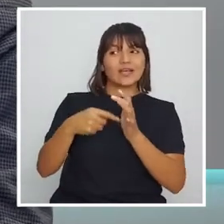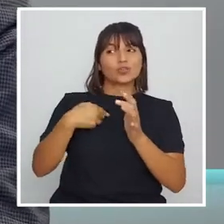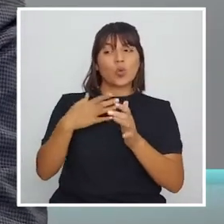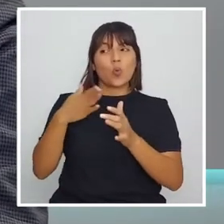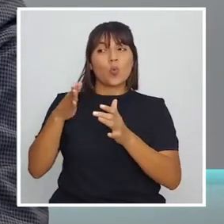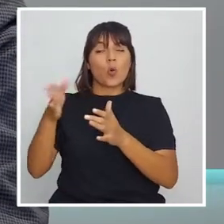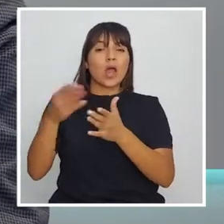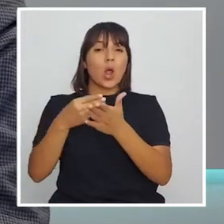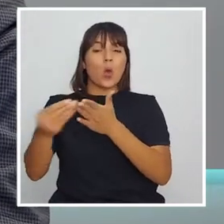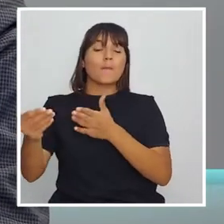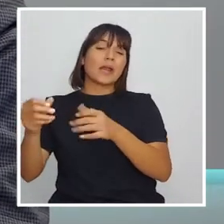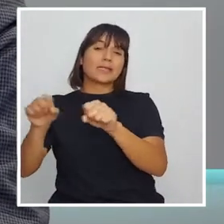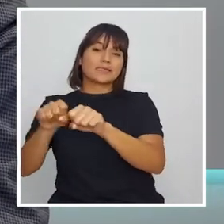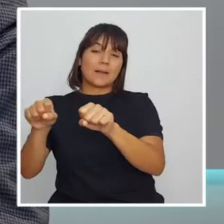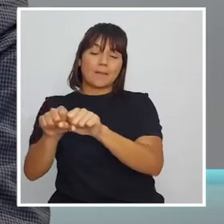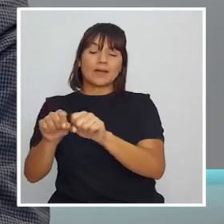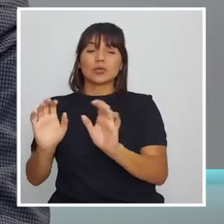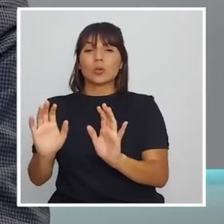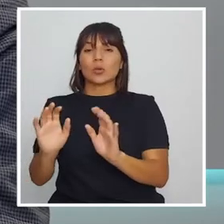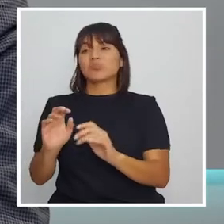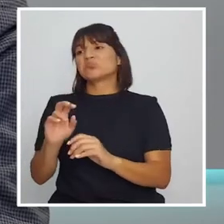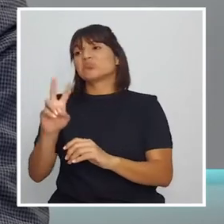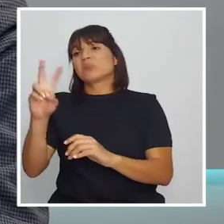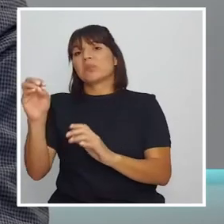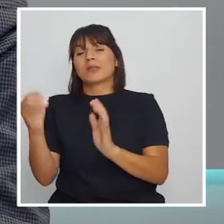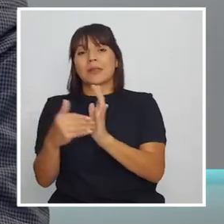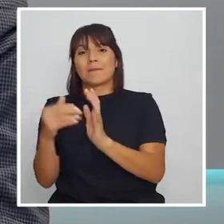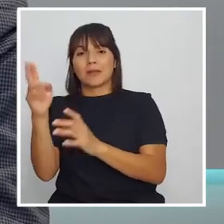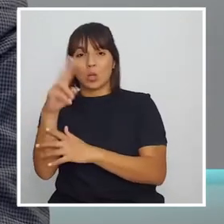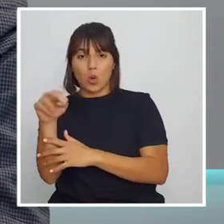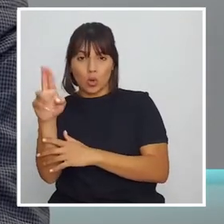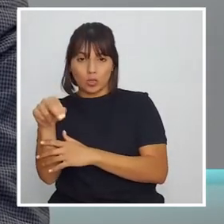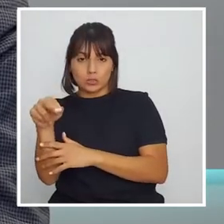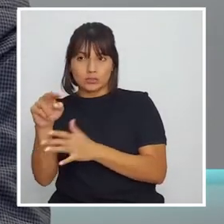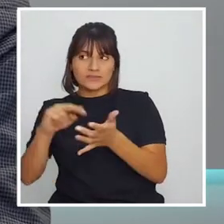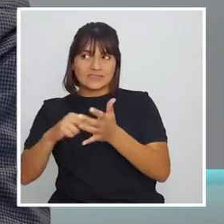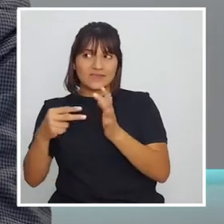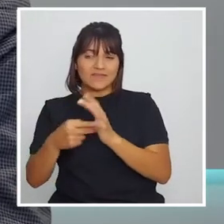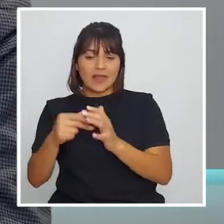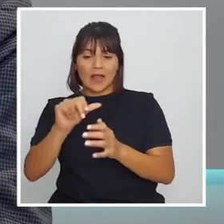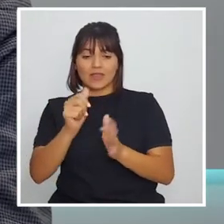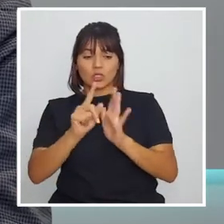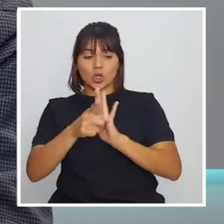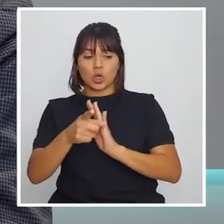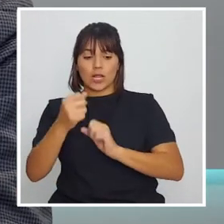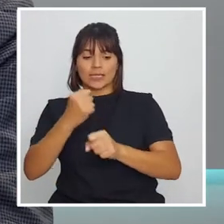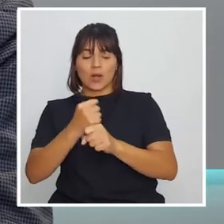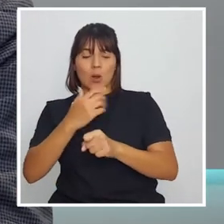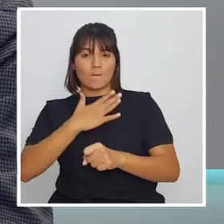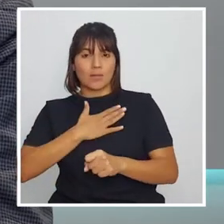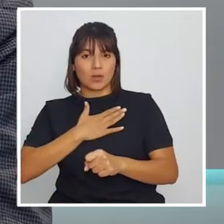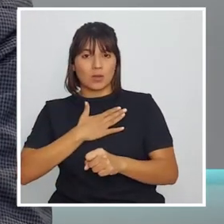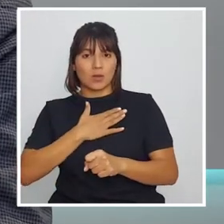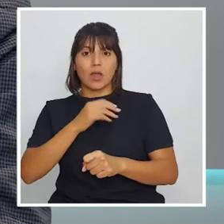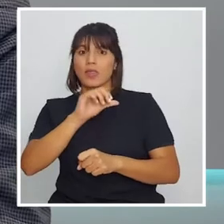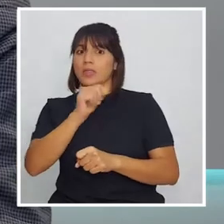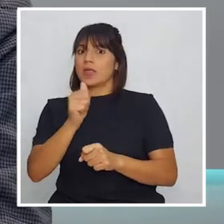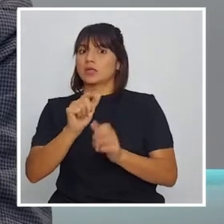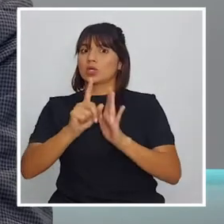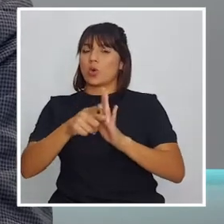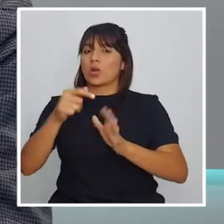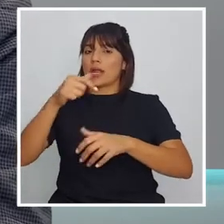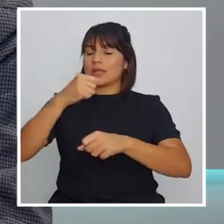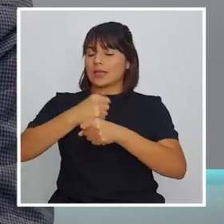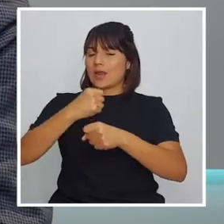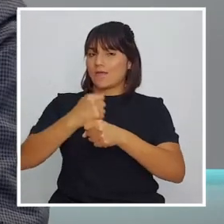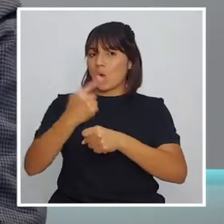sencillo, de 20,000 pesos, bueno, significa 10 horas de trabajo. Y 10 horas de trabajo es toda una jornada del día, ¿verdad? Por esos